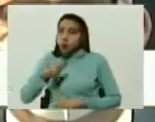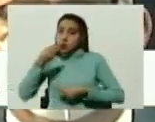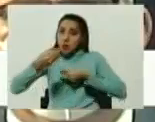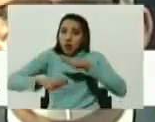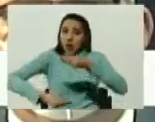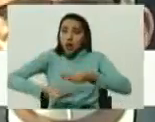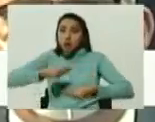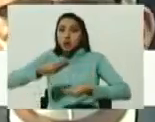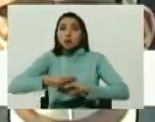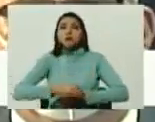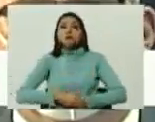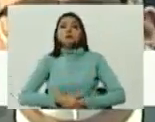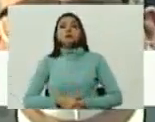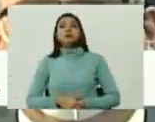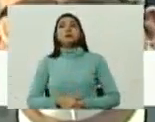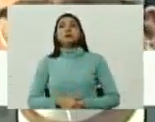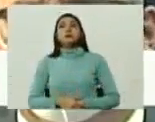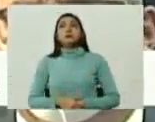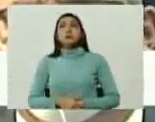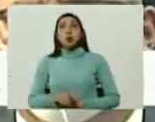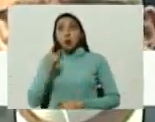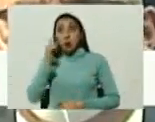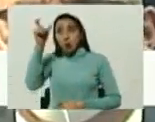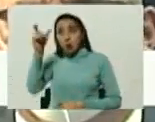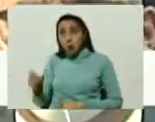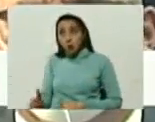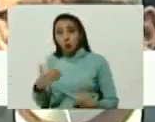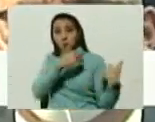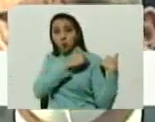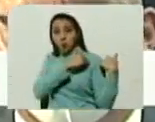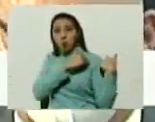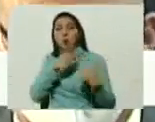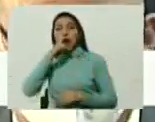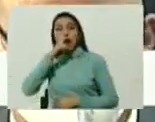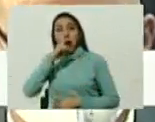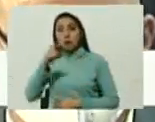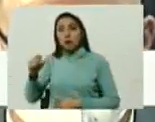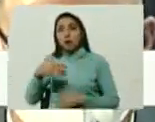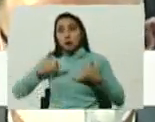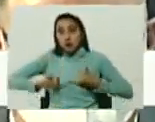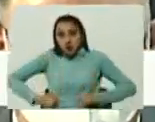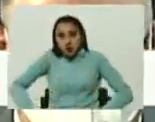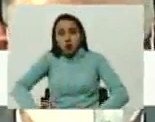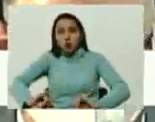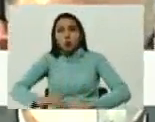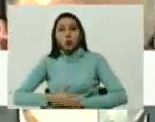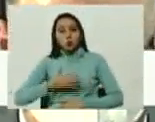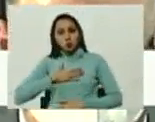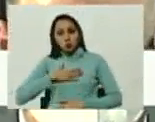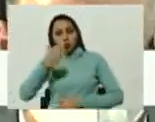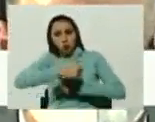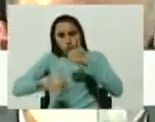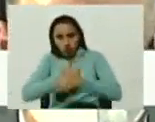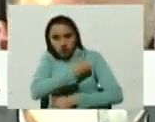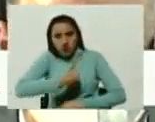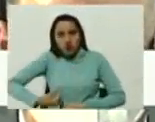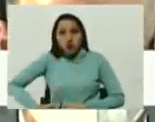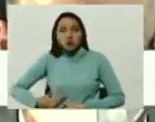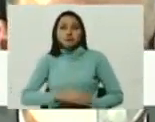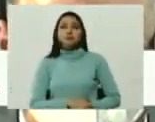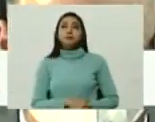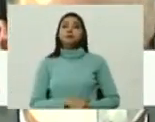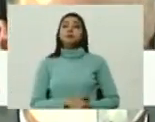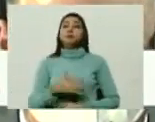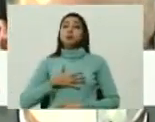que lo preside el diputado nicolás maduro guerra y el cual yo soy el vicepresidente entonces yo